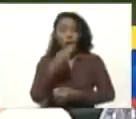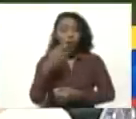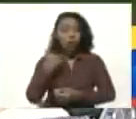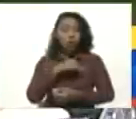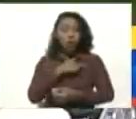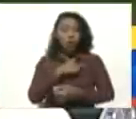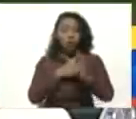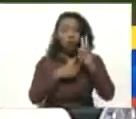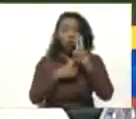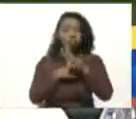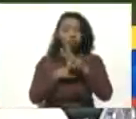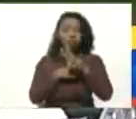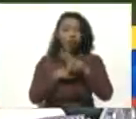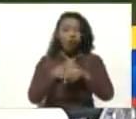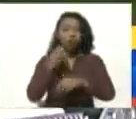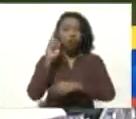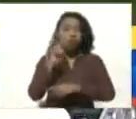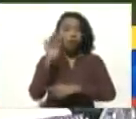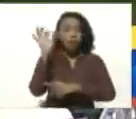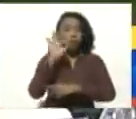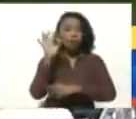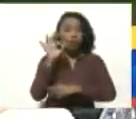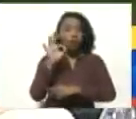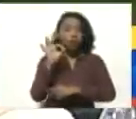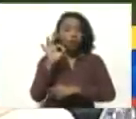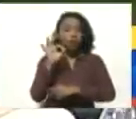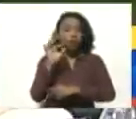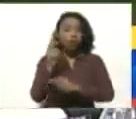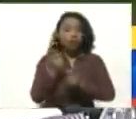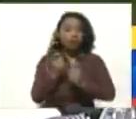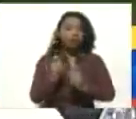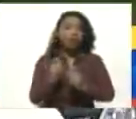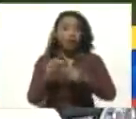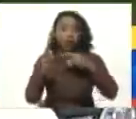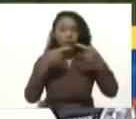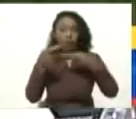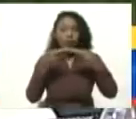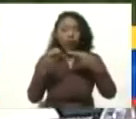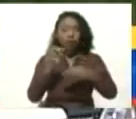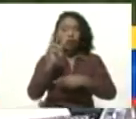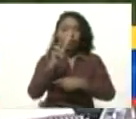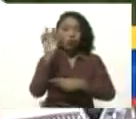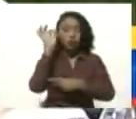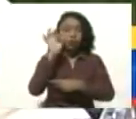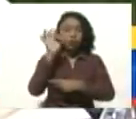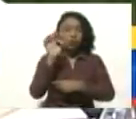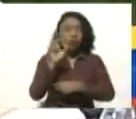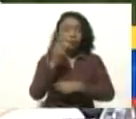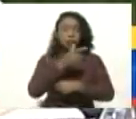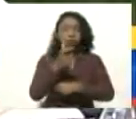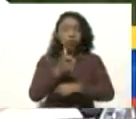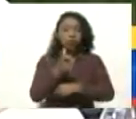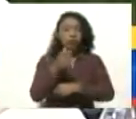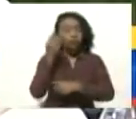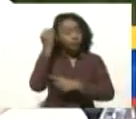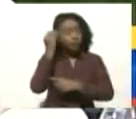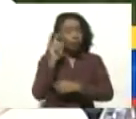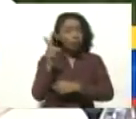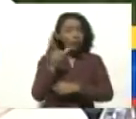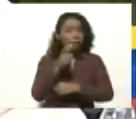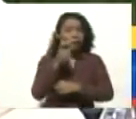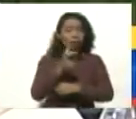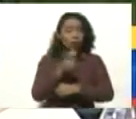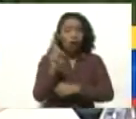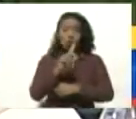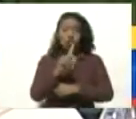logramos captar 2% de personas que intentaron entrar en restaurantes, 2%. Imaginemos que esas personas, de